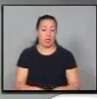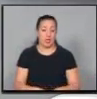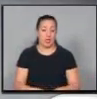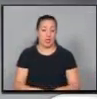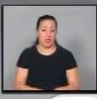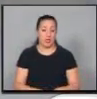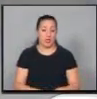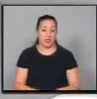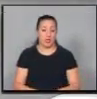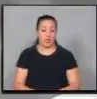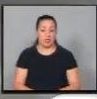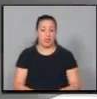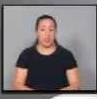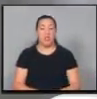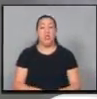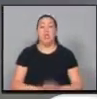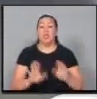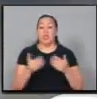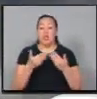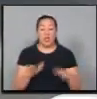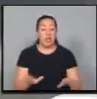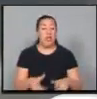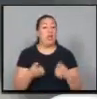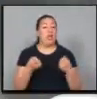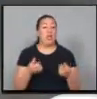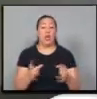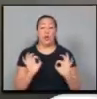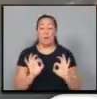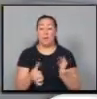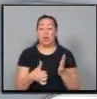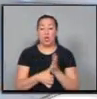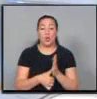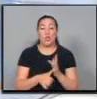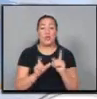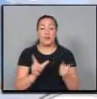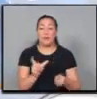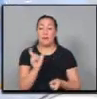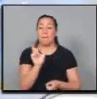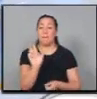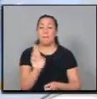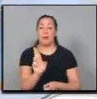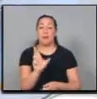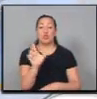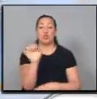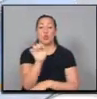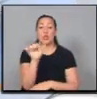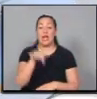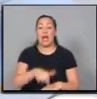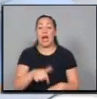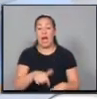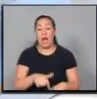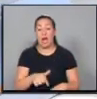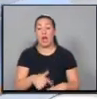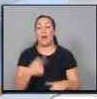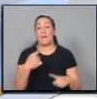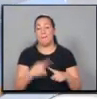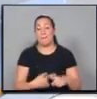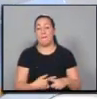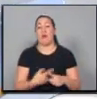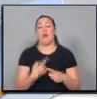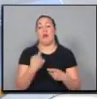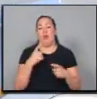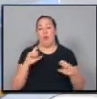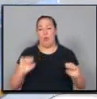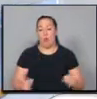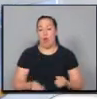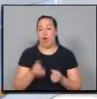horas nada más, los liberaron y les dieron absolutamente todos los documentos, incluso el carnet de conducir. Que ahora, después de todo esto, de la indignación